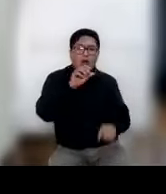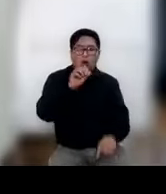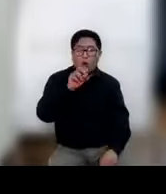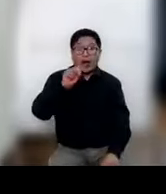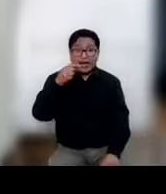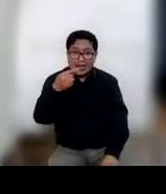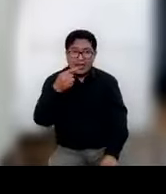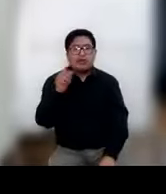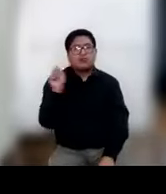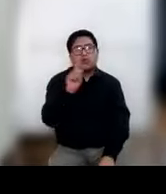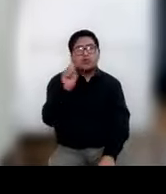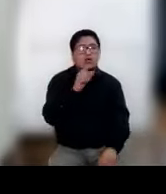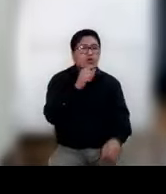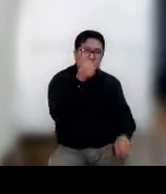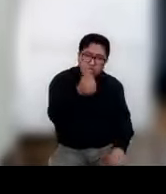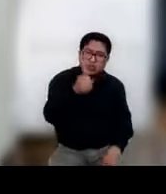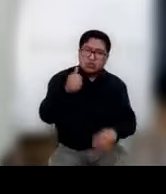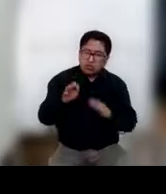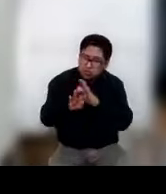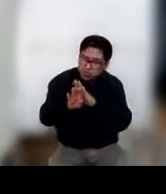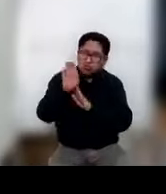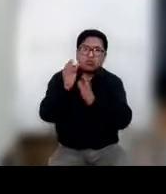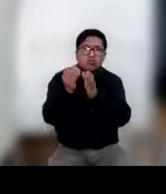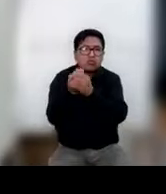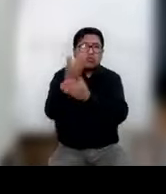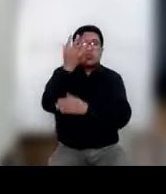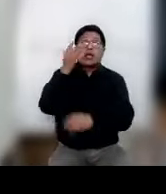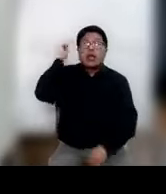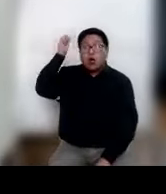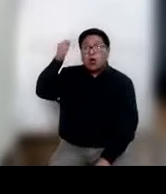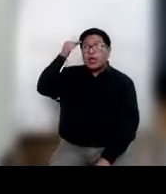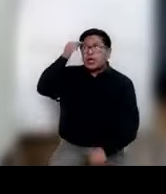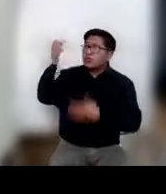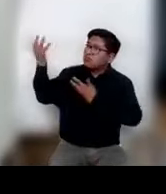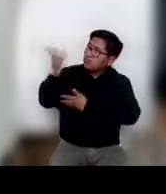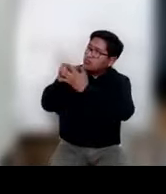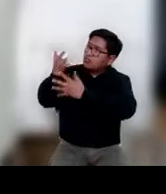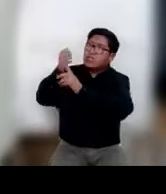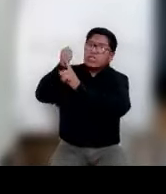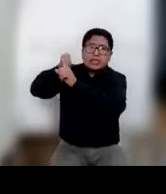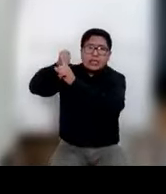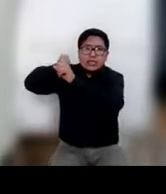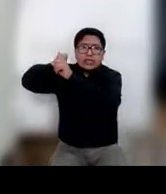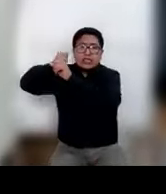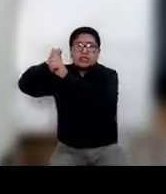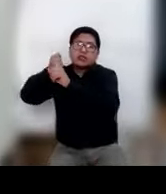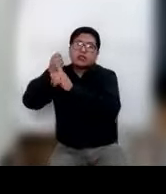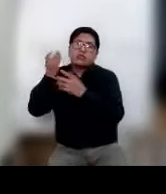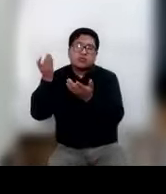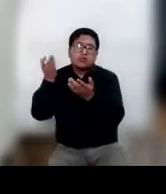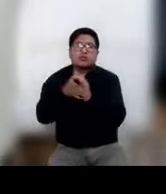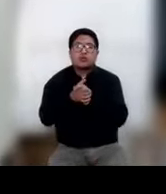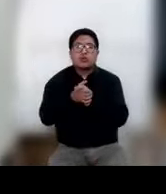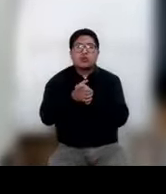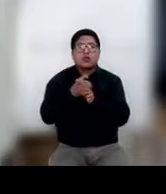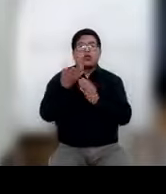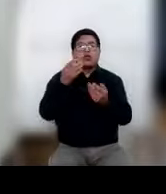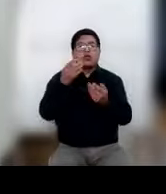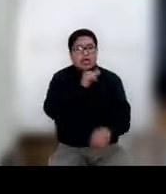también gestionar ante el gobierno la posibilidad de que a través de los gobiernos subnacionales